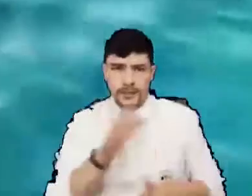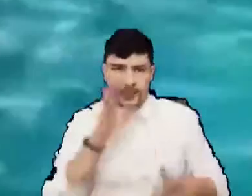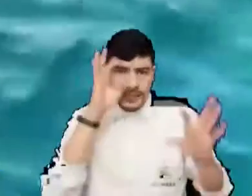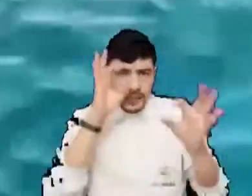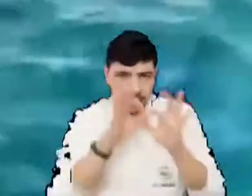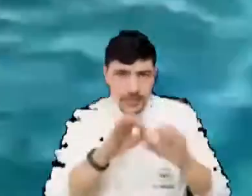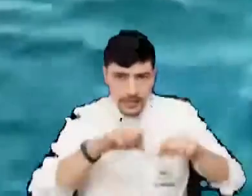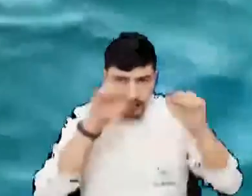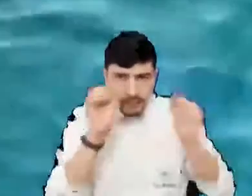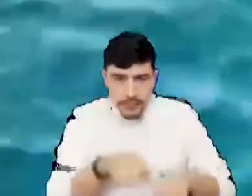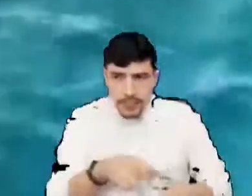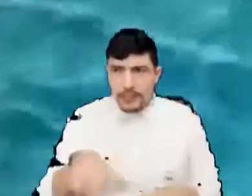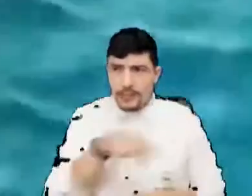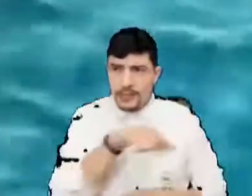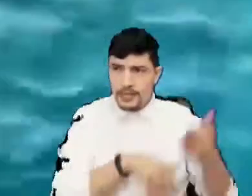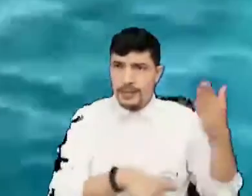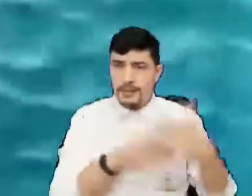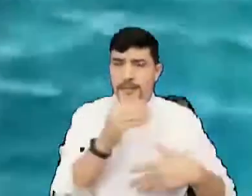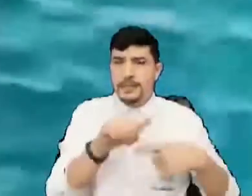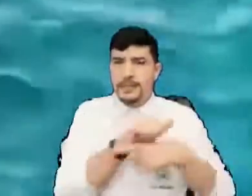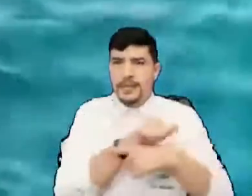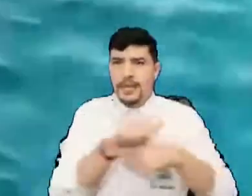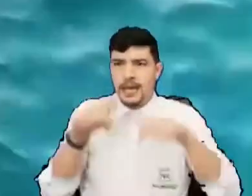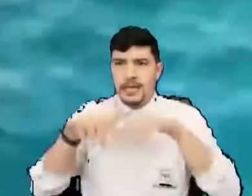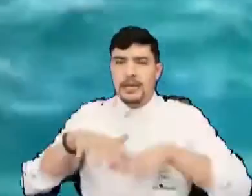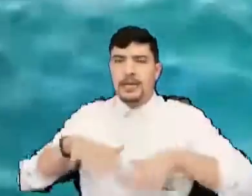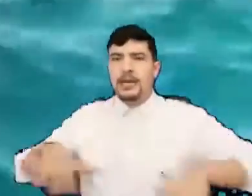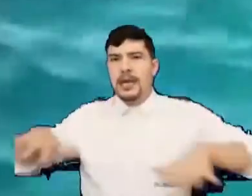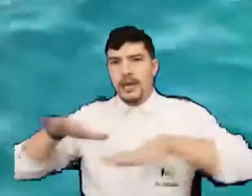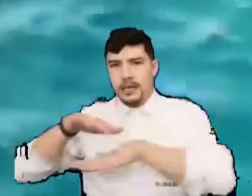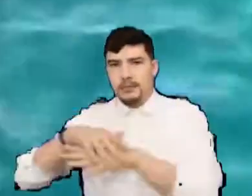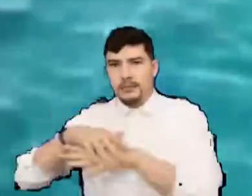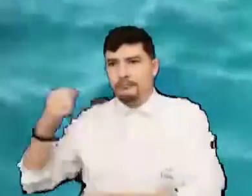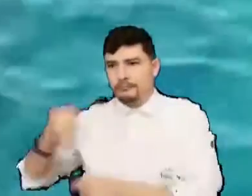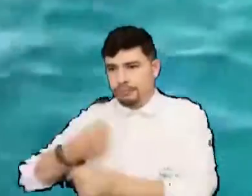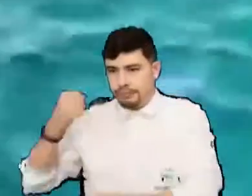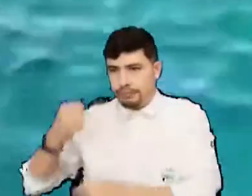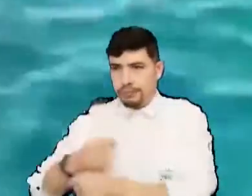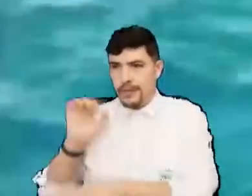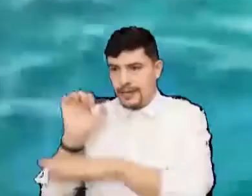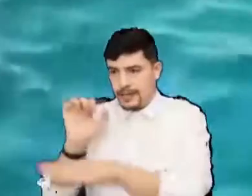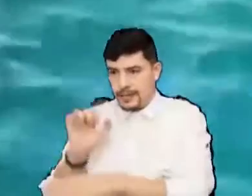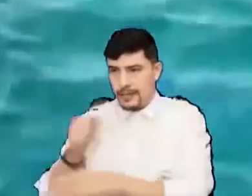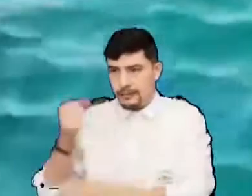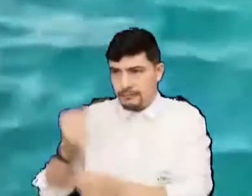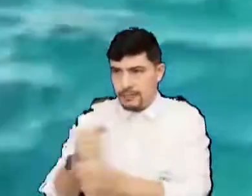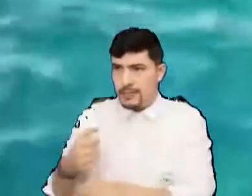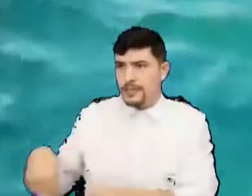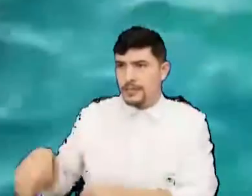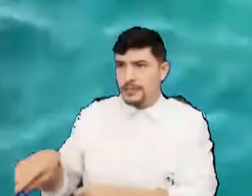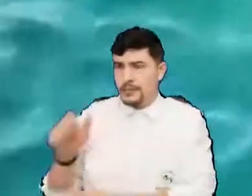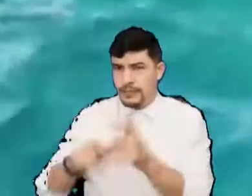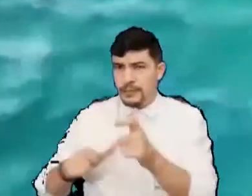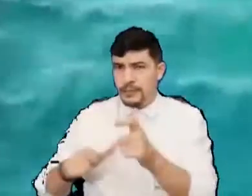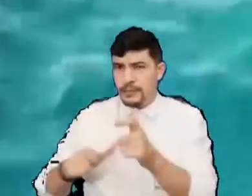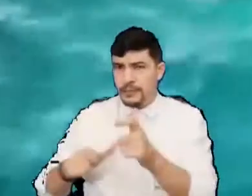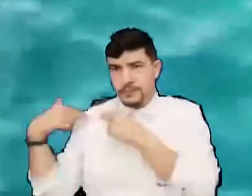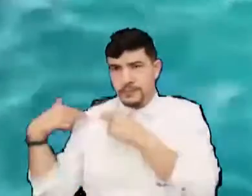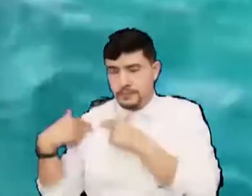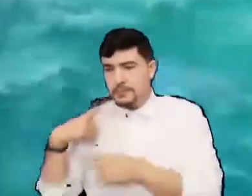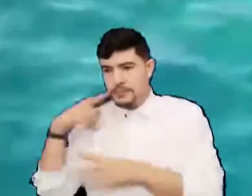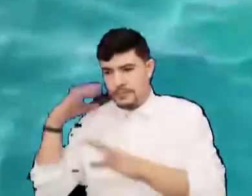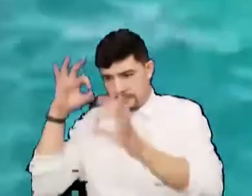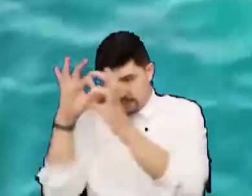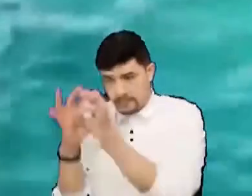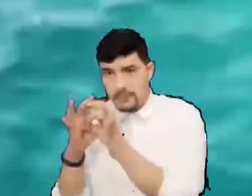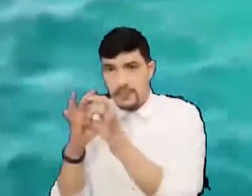retomar prácticas, se empezaron a adelantar trabajos por los entes encargados para que David retomara su preparación. Se concentrará junto a